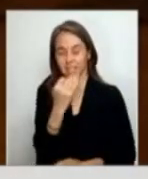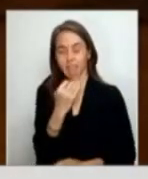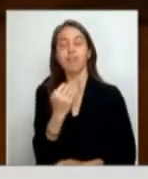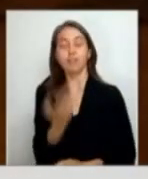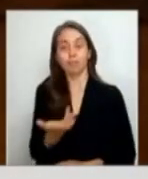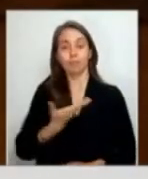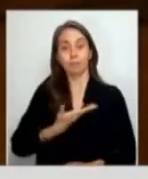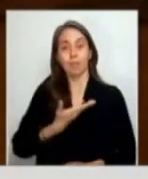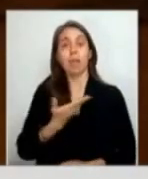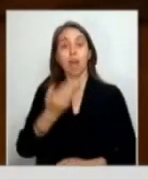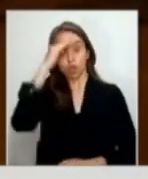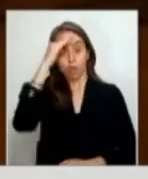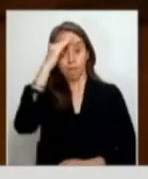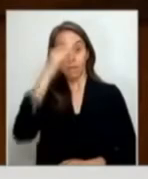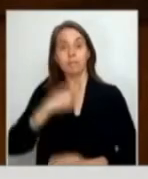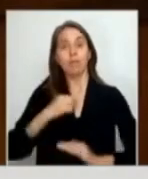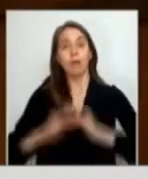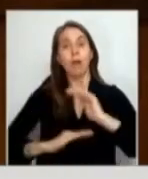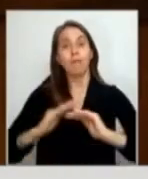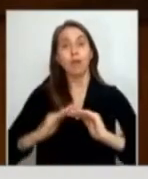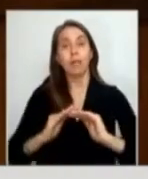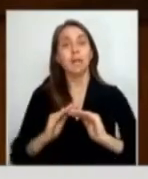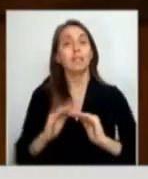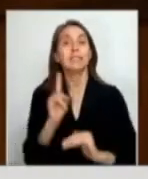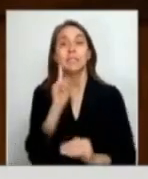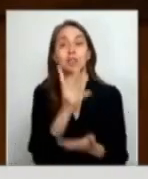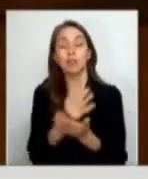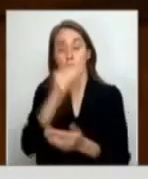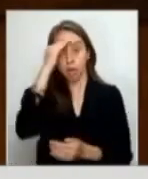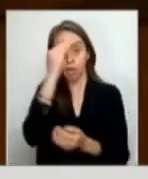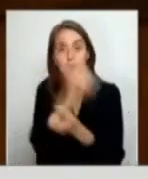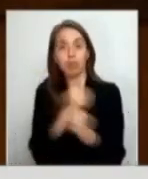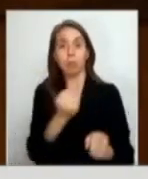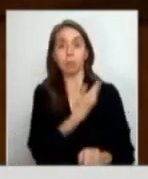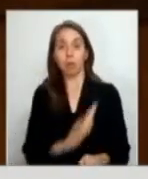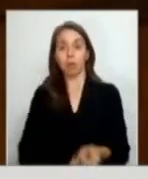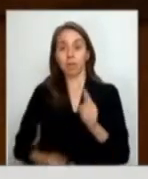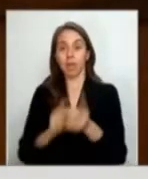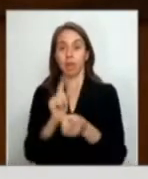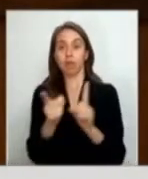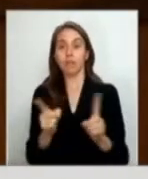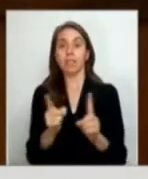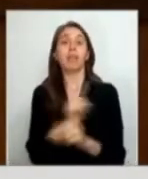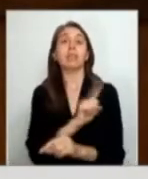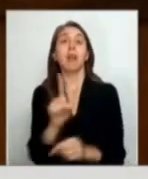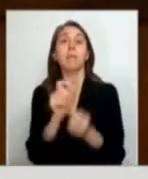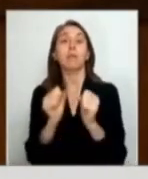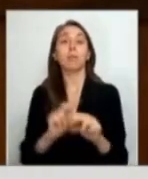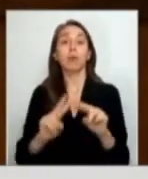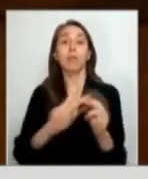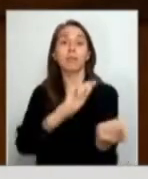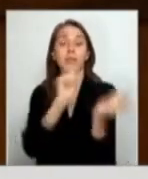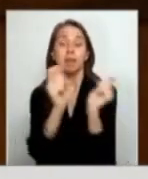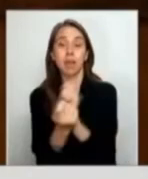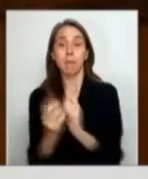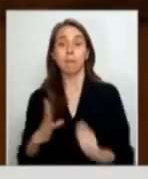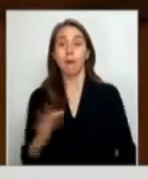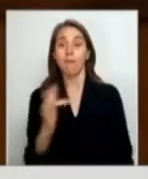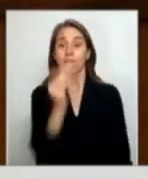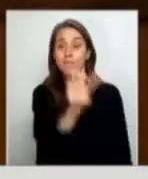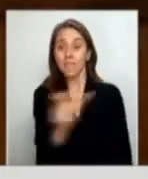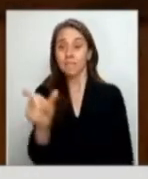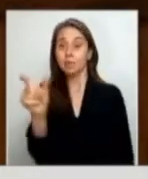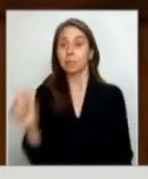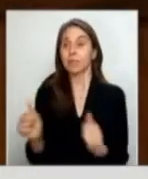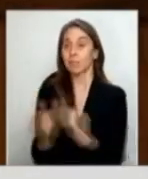ella no hay posibilidad de gobernabilidad ni tampoco hay posibilidad de cambios. Felicito a quienes me acompañarán